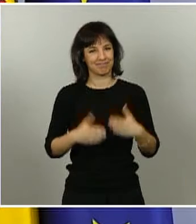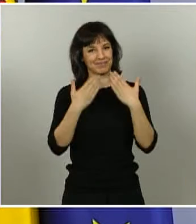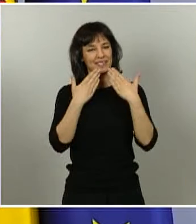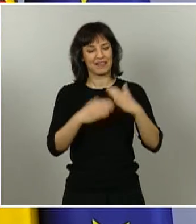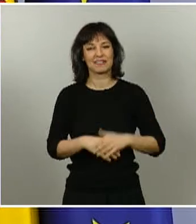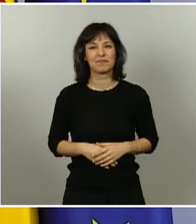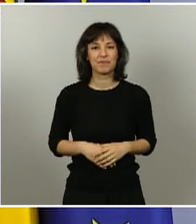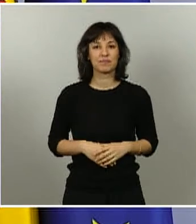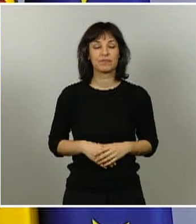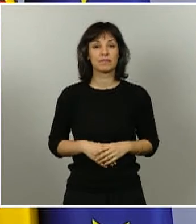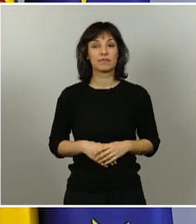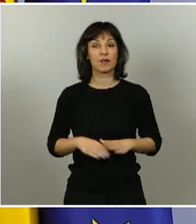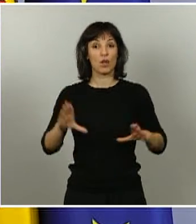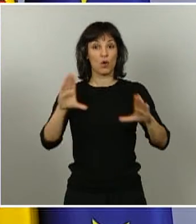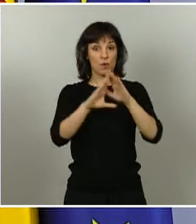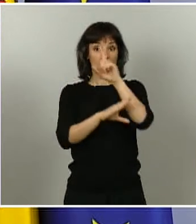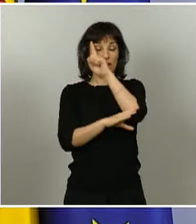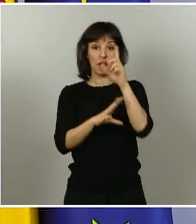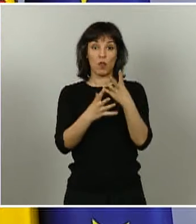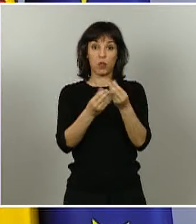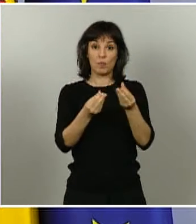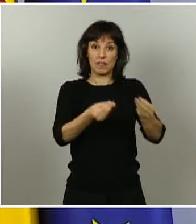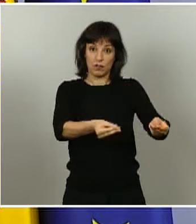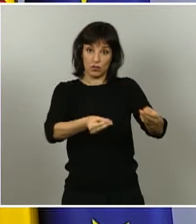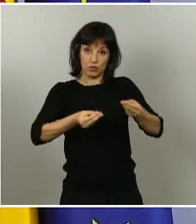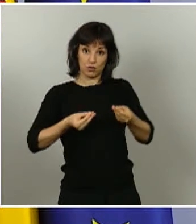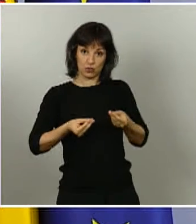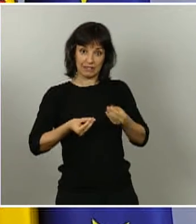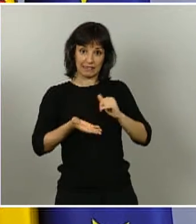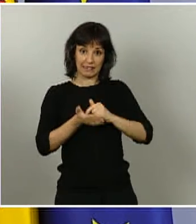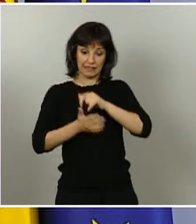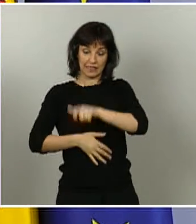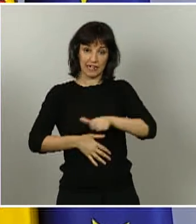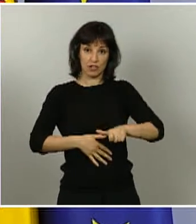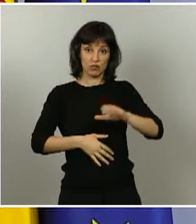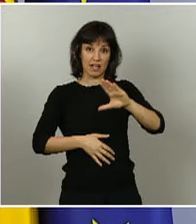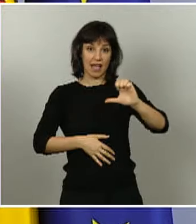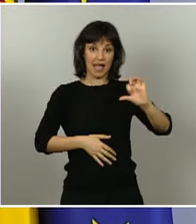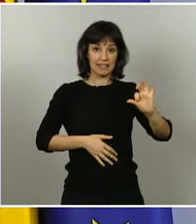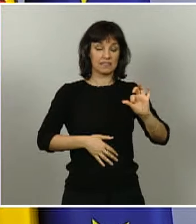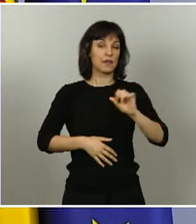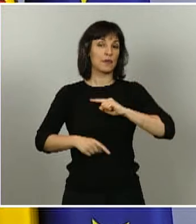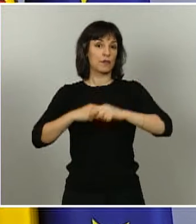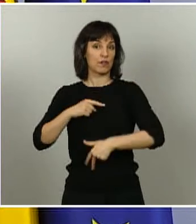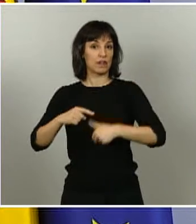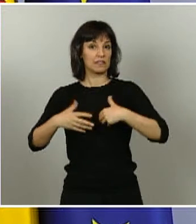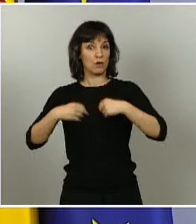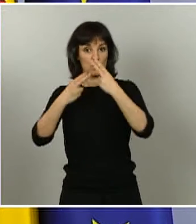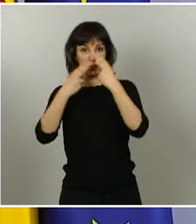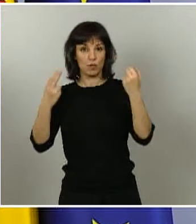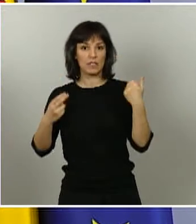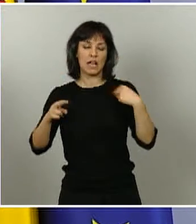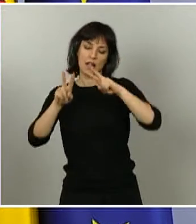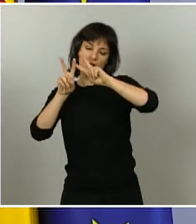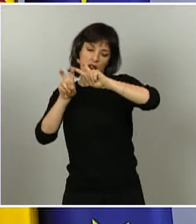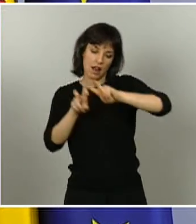una documentación que ha sido analizada por los técnicos del CAES y de la Dirección General de Salud Pública en reuniones que se han mantenido. También